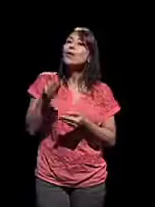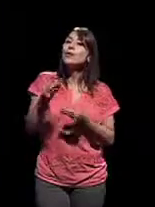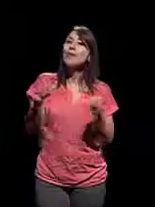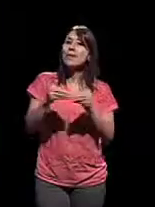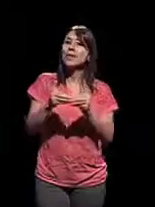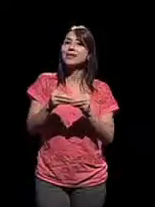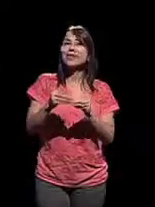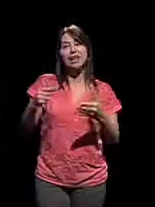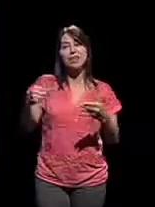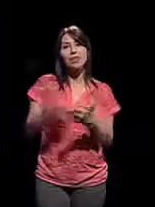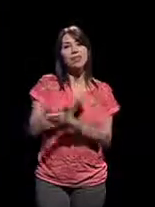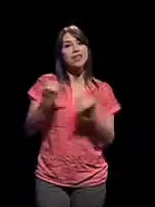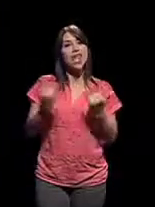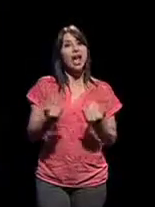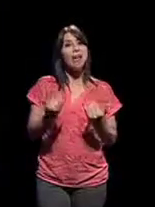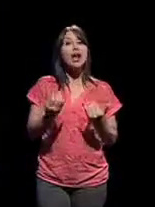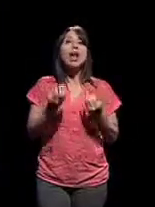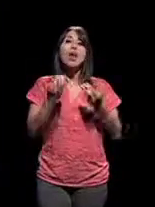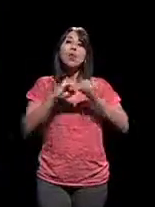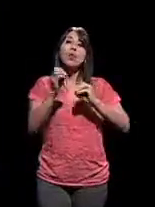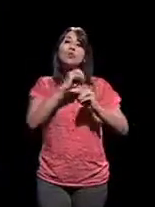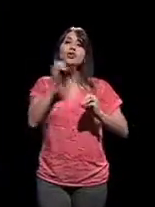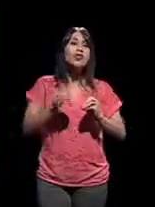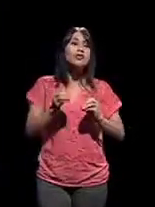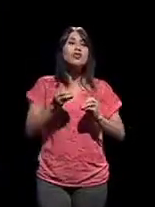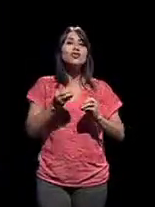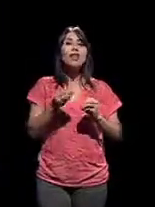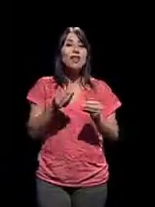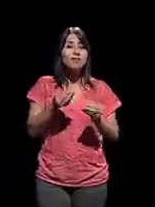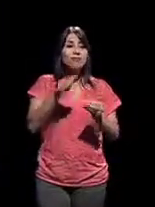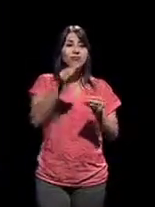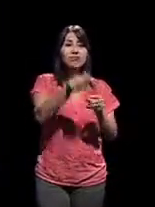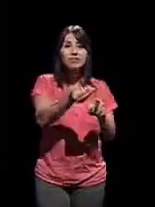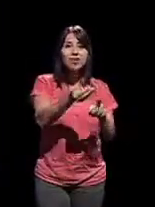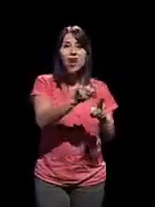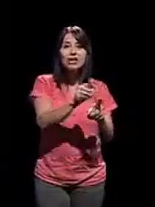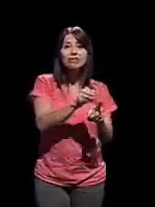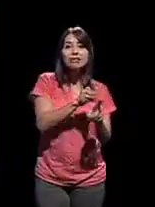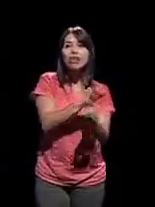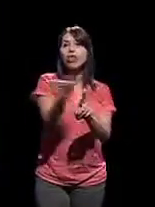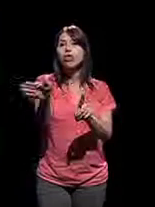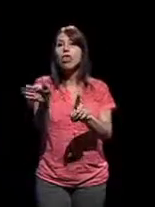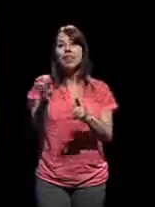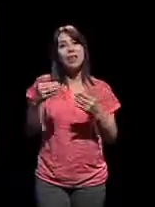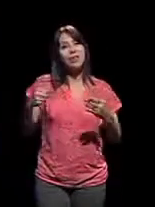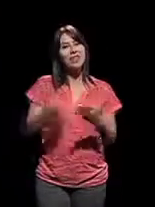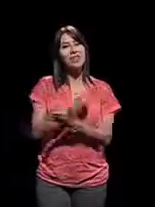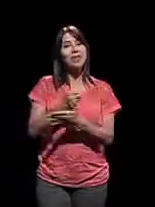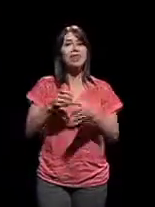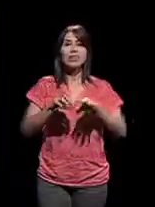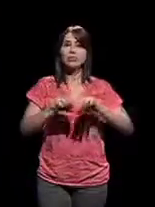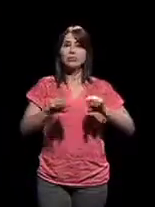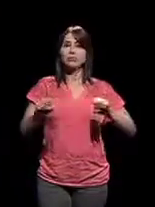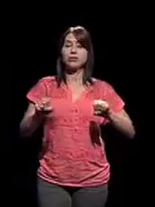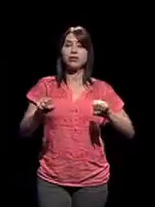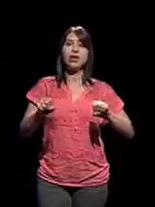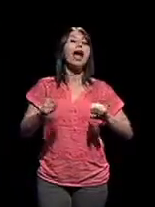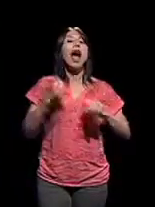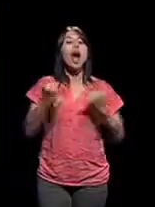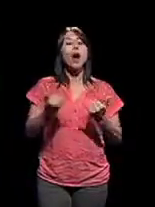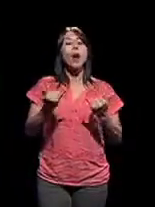donde tienen que llegar, ¿verdad? Lamentablemente tenemos un proceso de corrupción de nuestros sistemas de recaudación, digamos, por